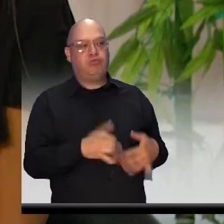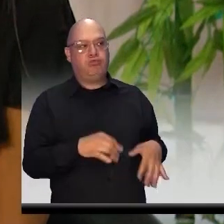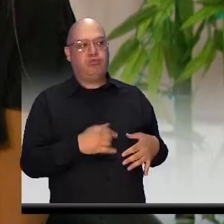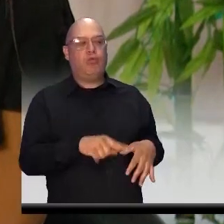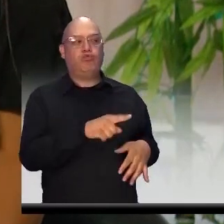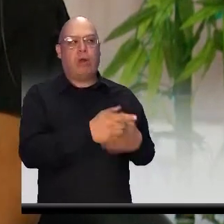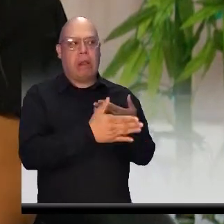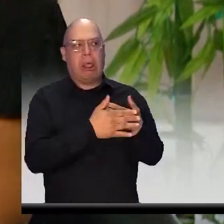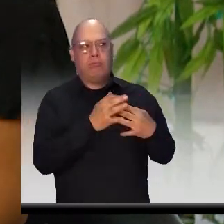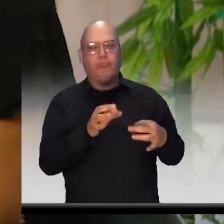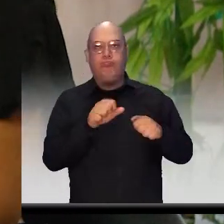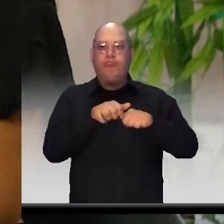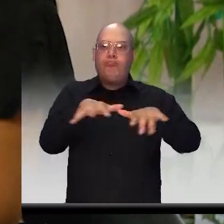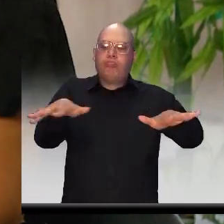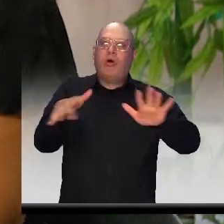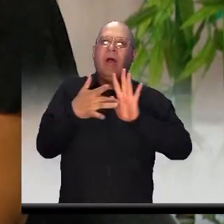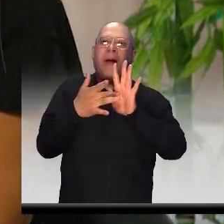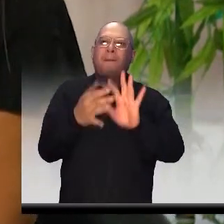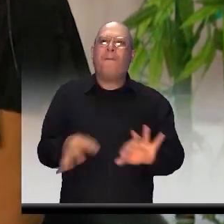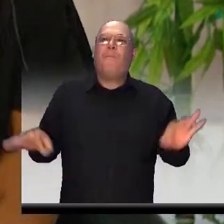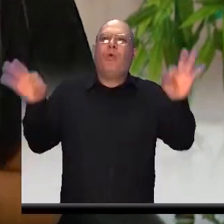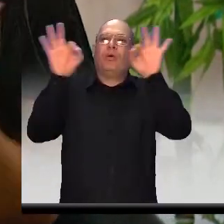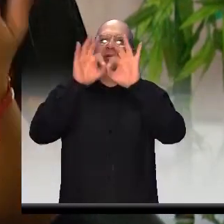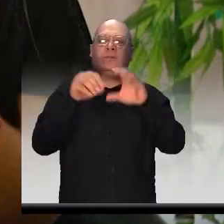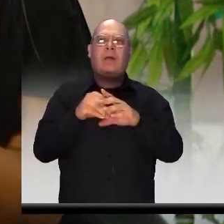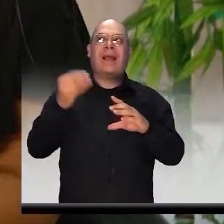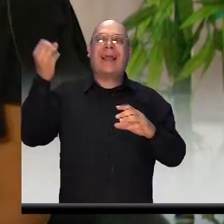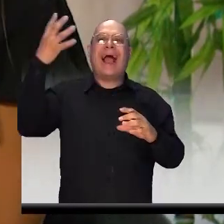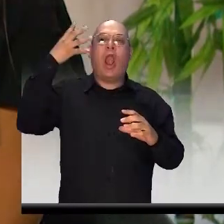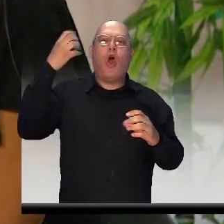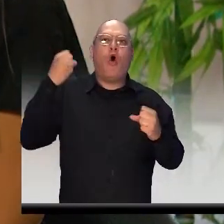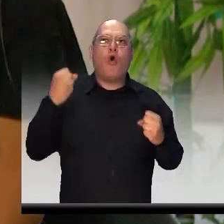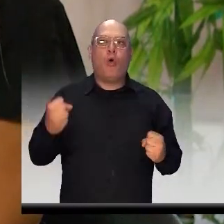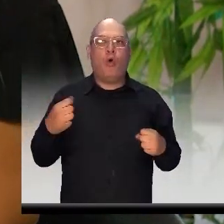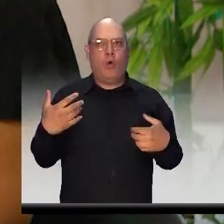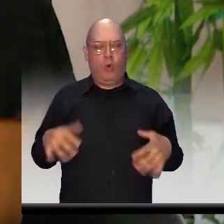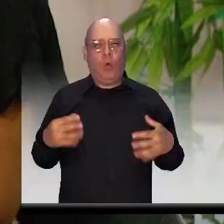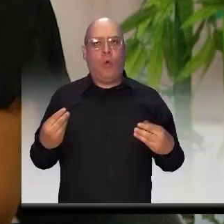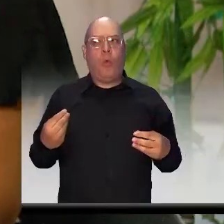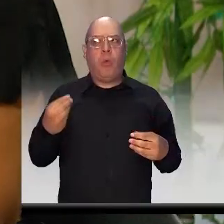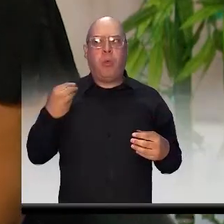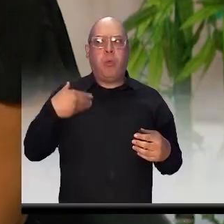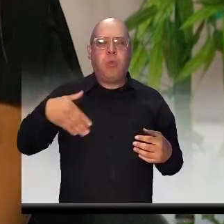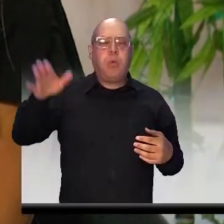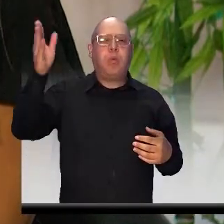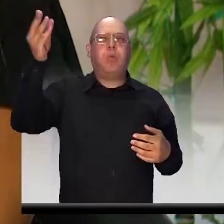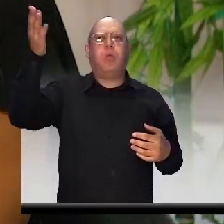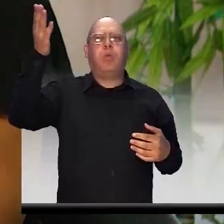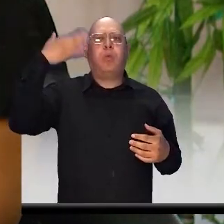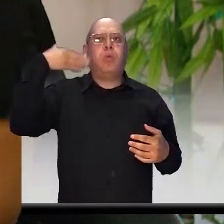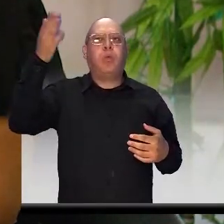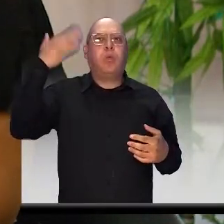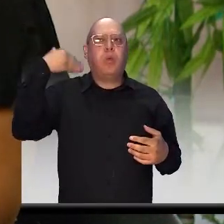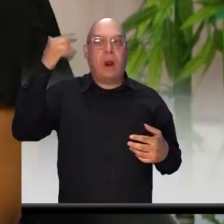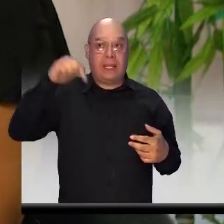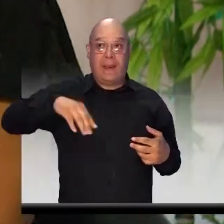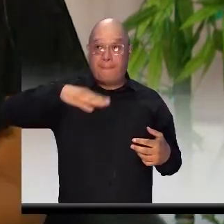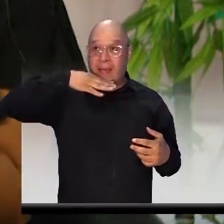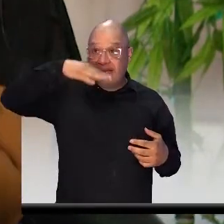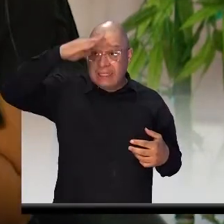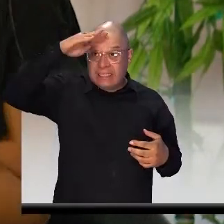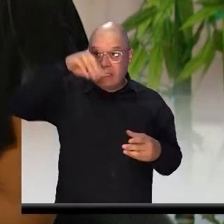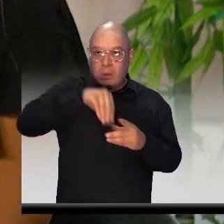porque hay un asunto con el tema también del calor y lo estamos viviendo ahora últimamente. Hay días acá en Medellín